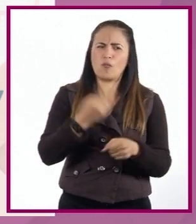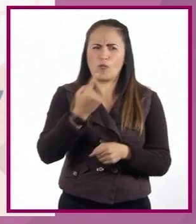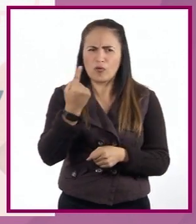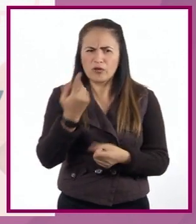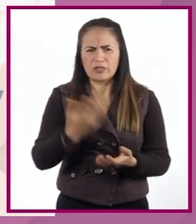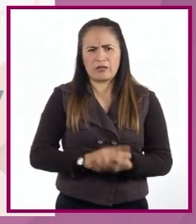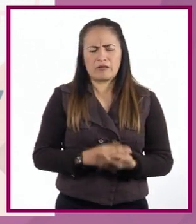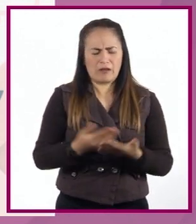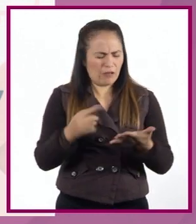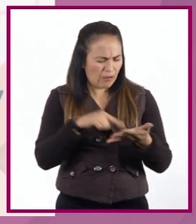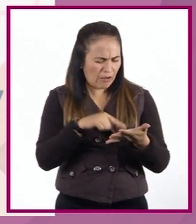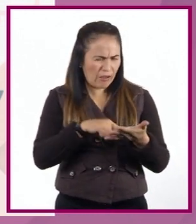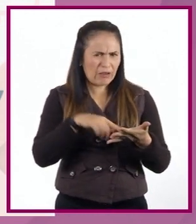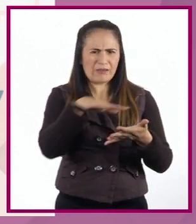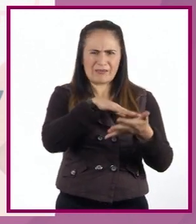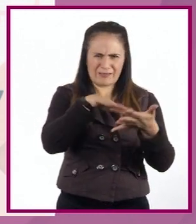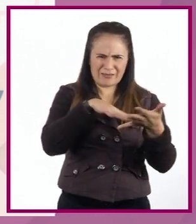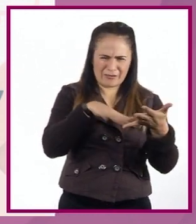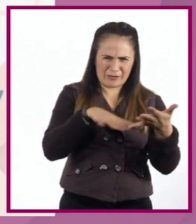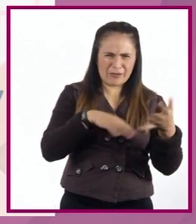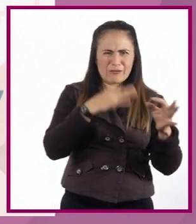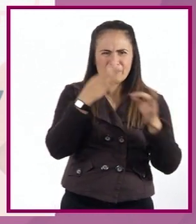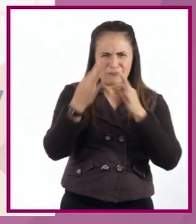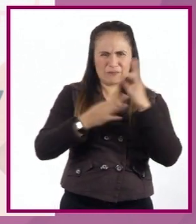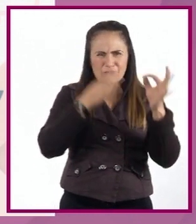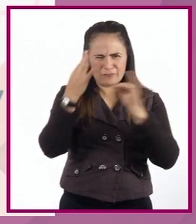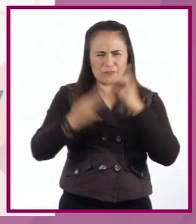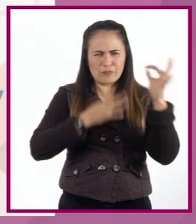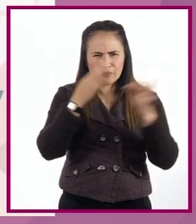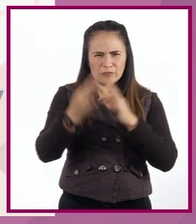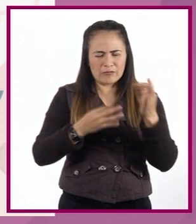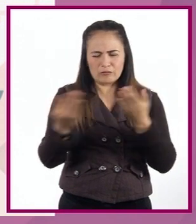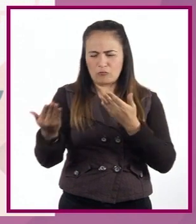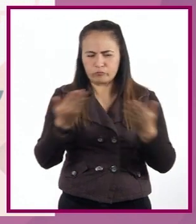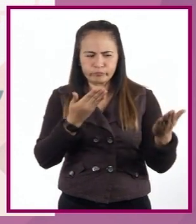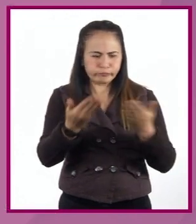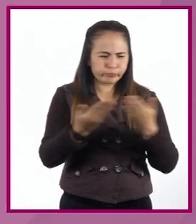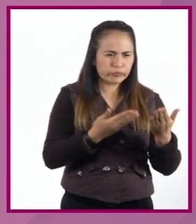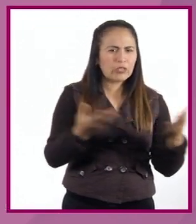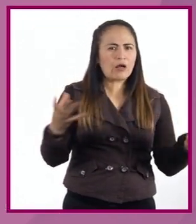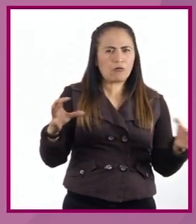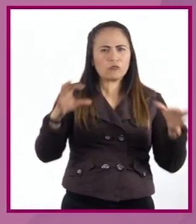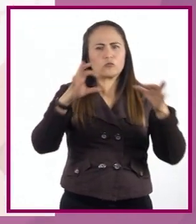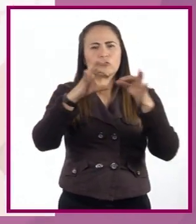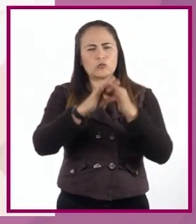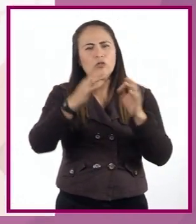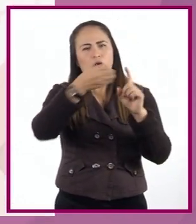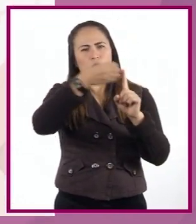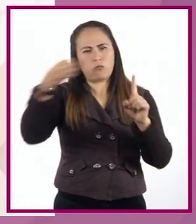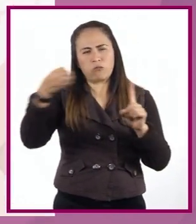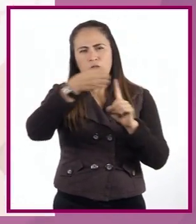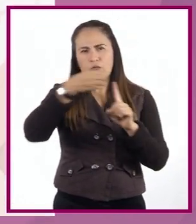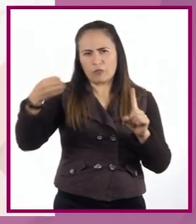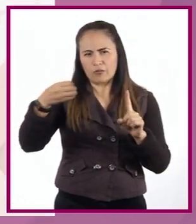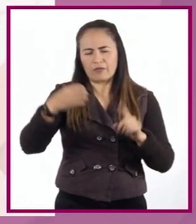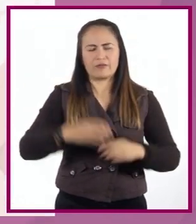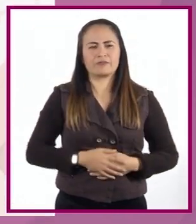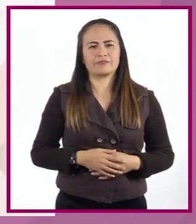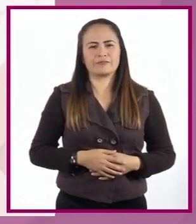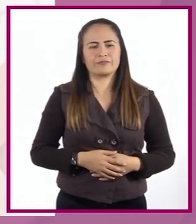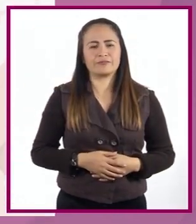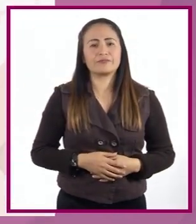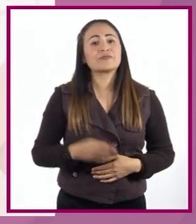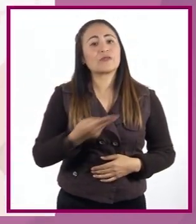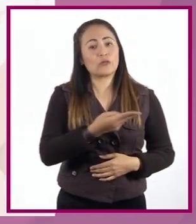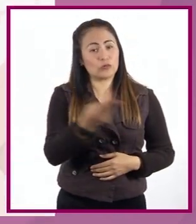Al comparar las notas informativas publicadas en diferentes medios, pueden reconstruir los hechos. Así es que deben considerar